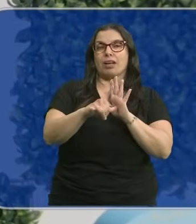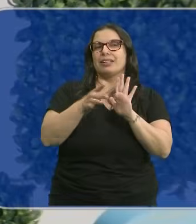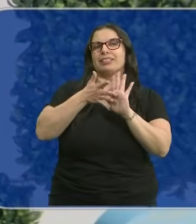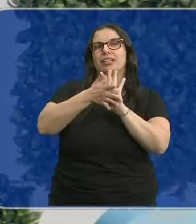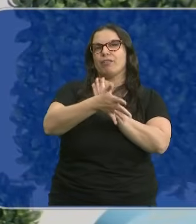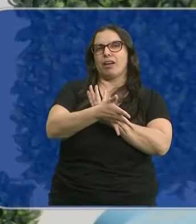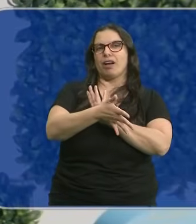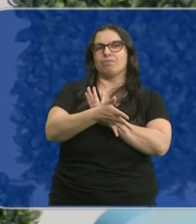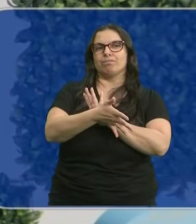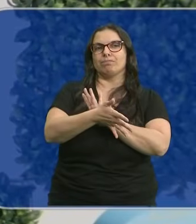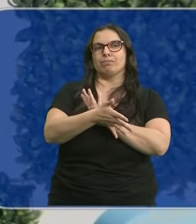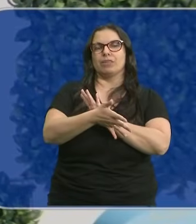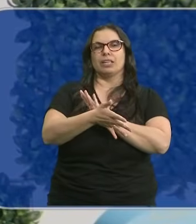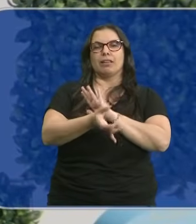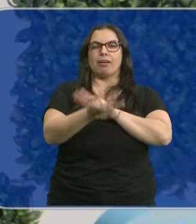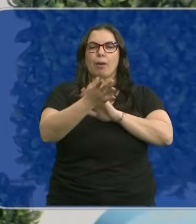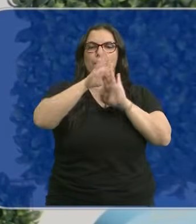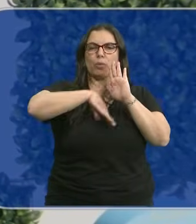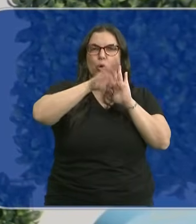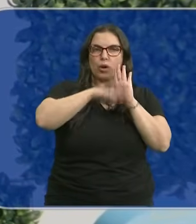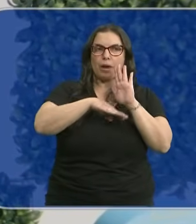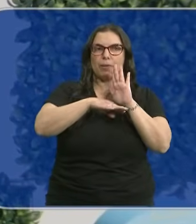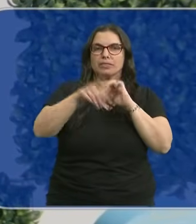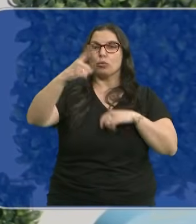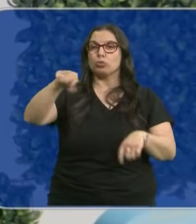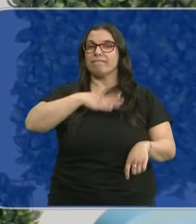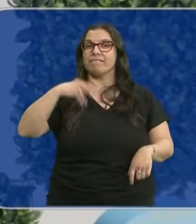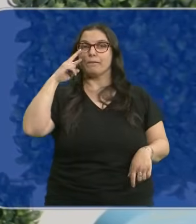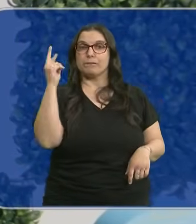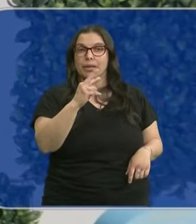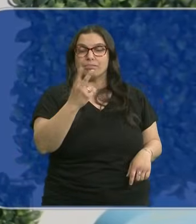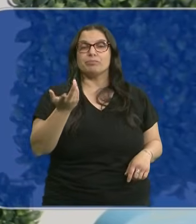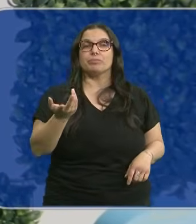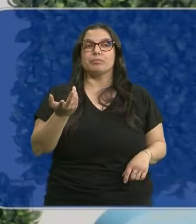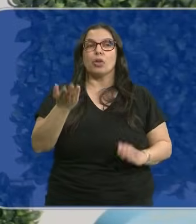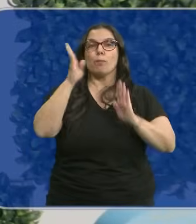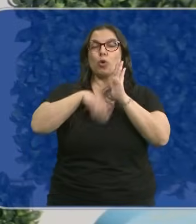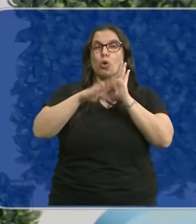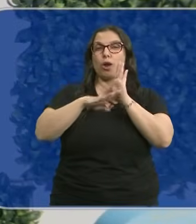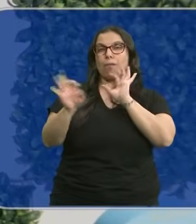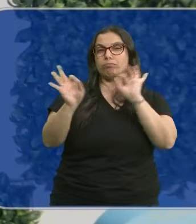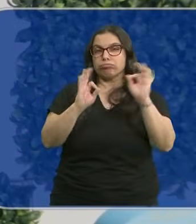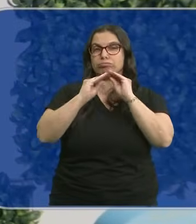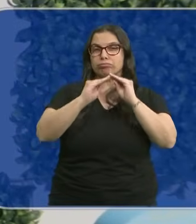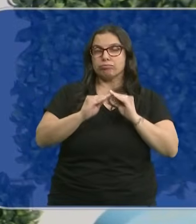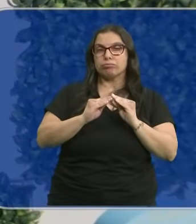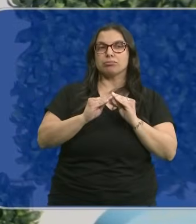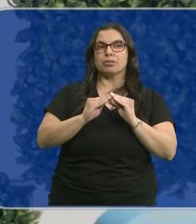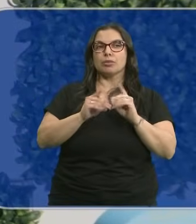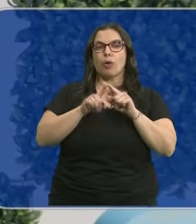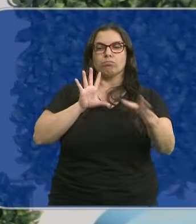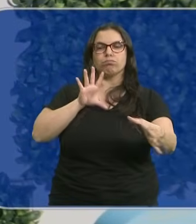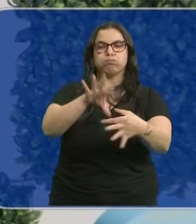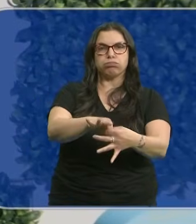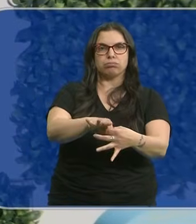consiste en hacer programas que ustedes quieren ver, hacer programas que nos